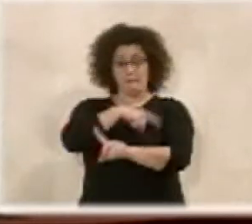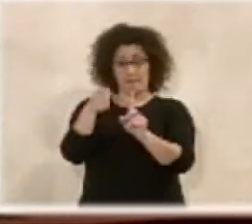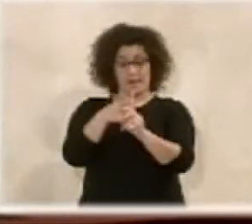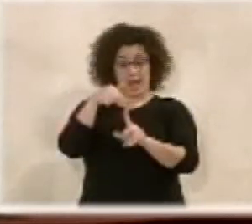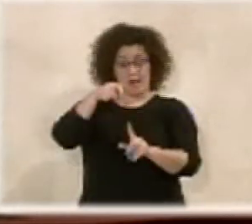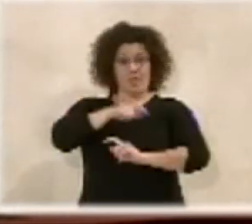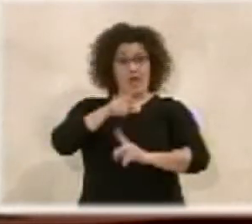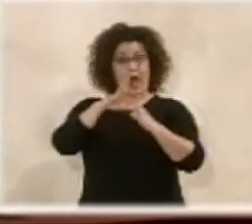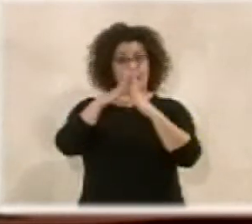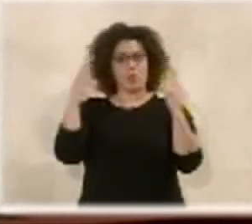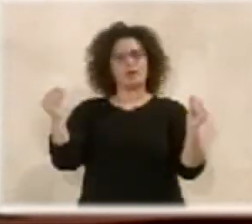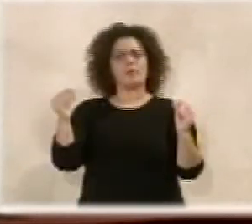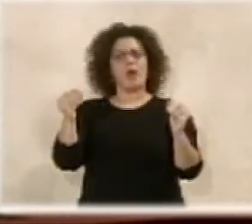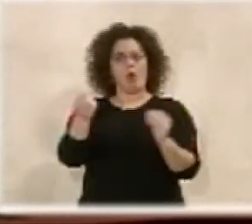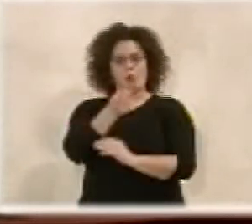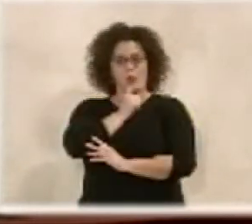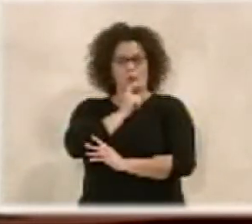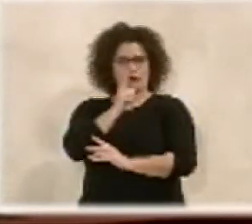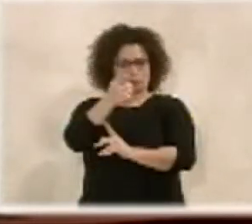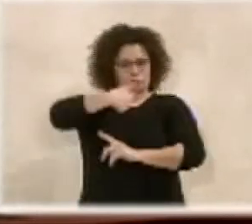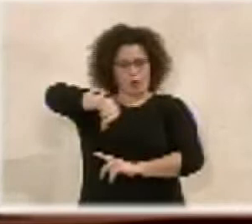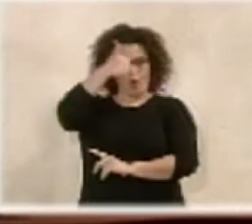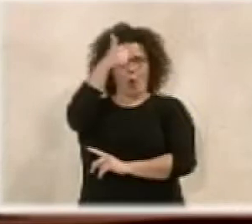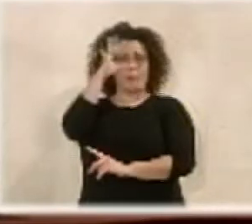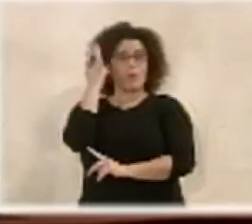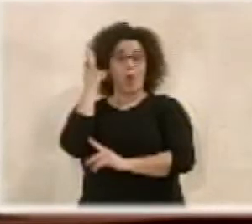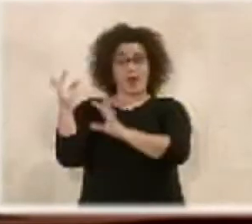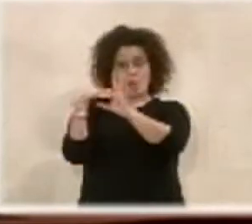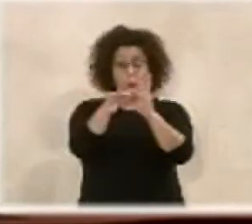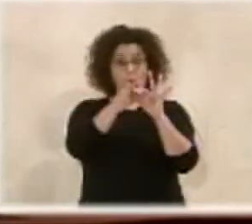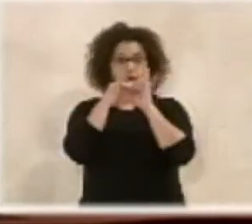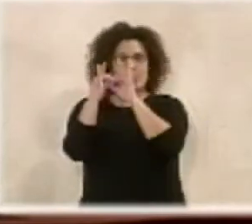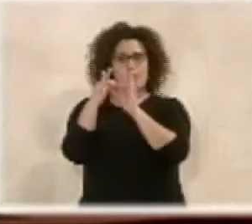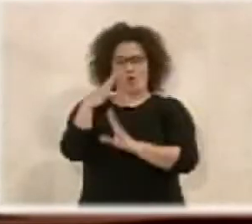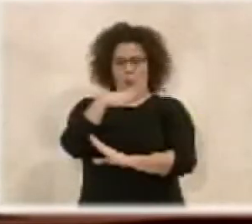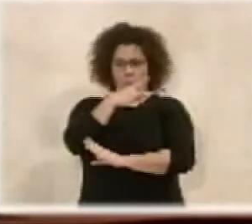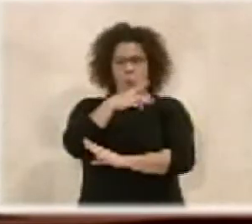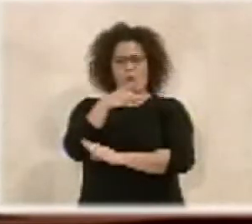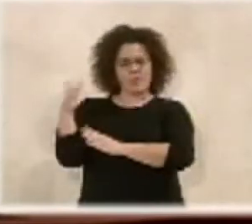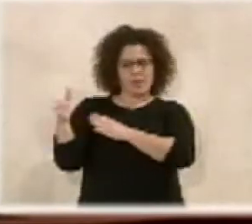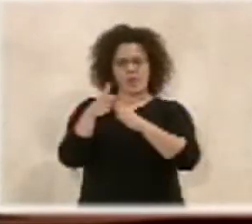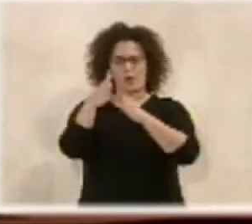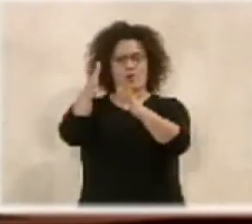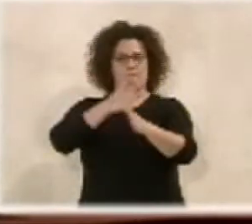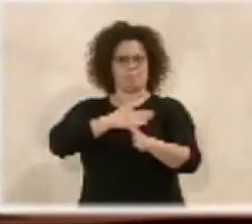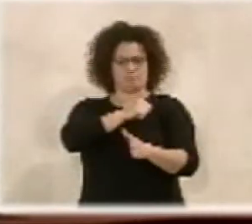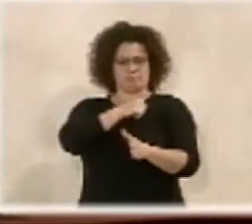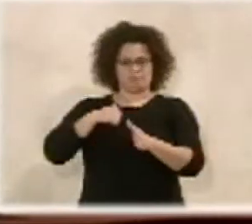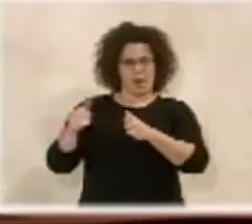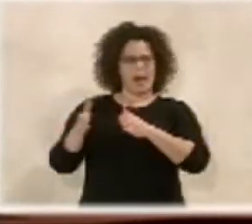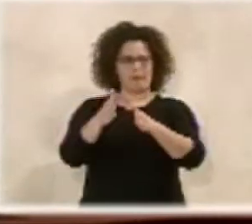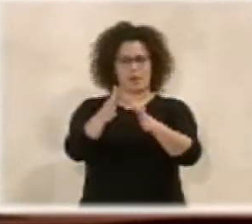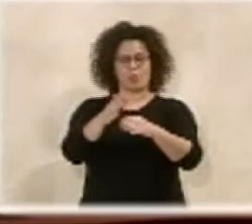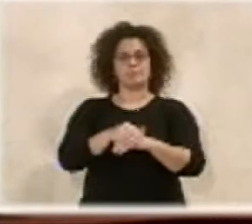tierra fue la demostración de que todas y todos juntos, unidos, podemos recorrer nuestro propio camino.